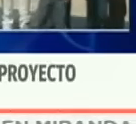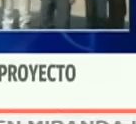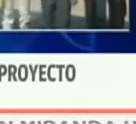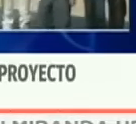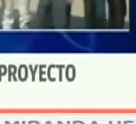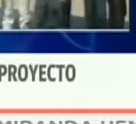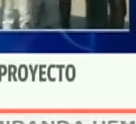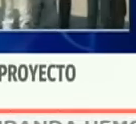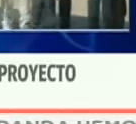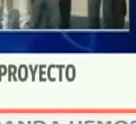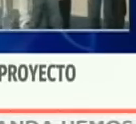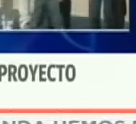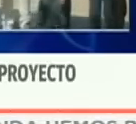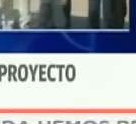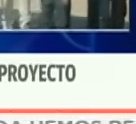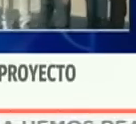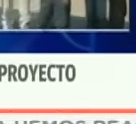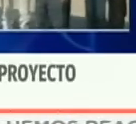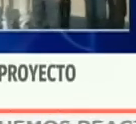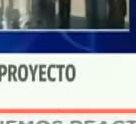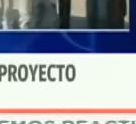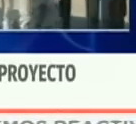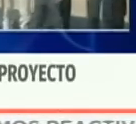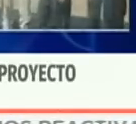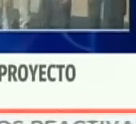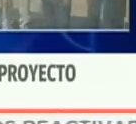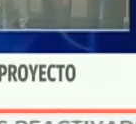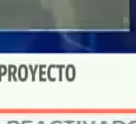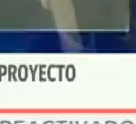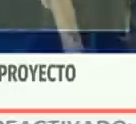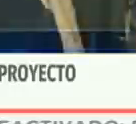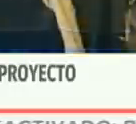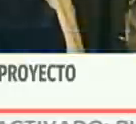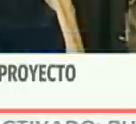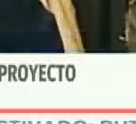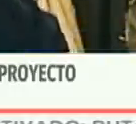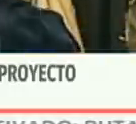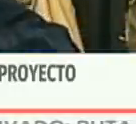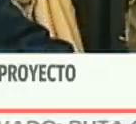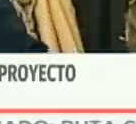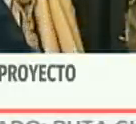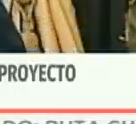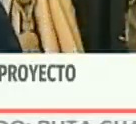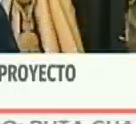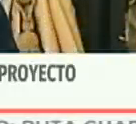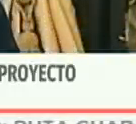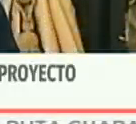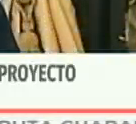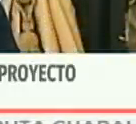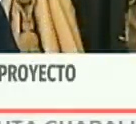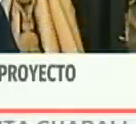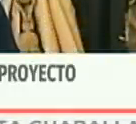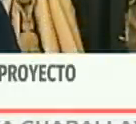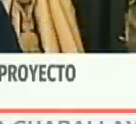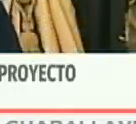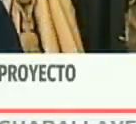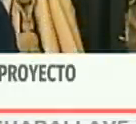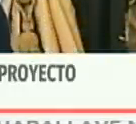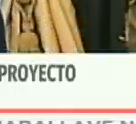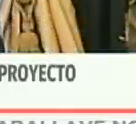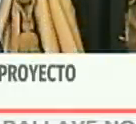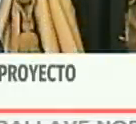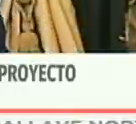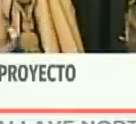lealtad. Construir es vencer. Amén, amén. Construir es vencer.